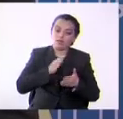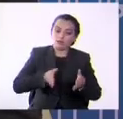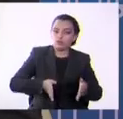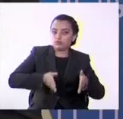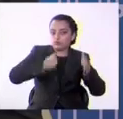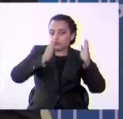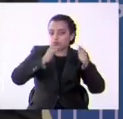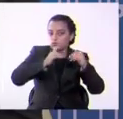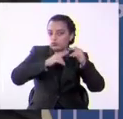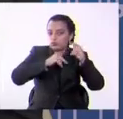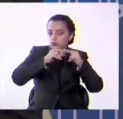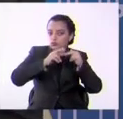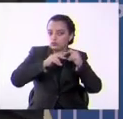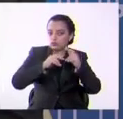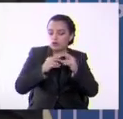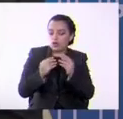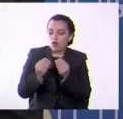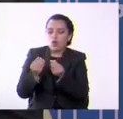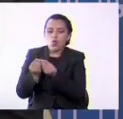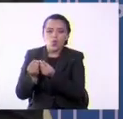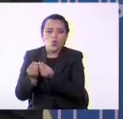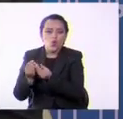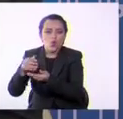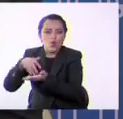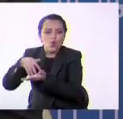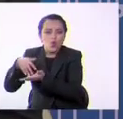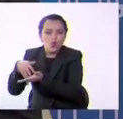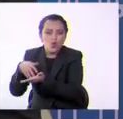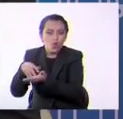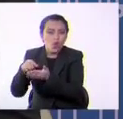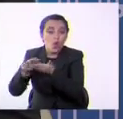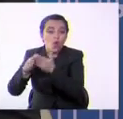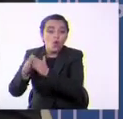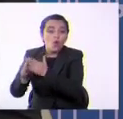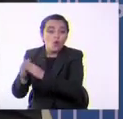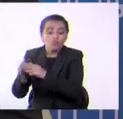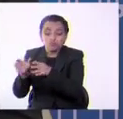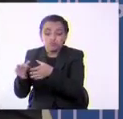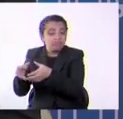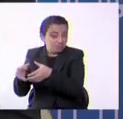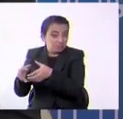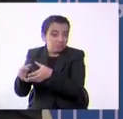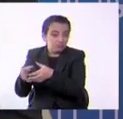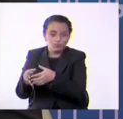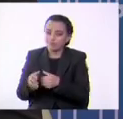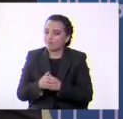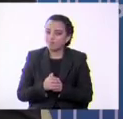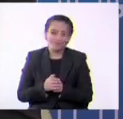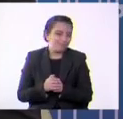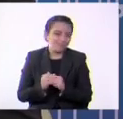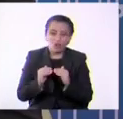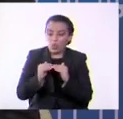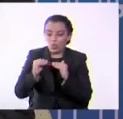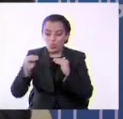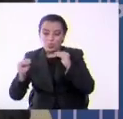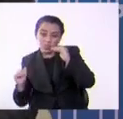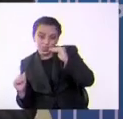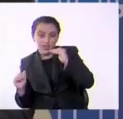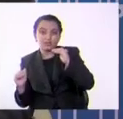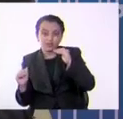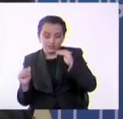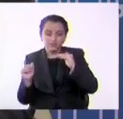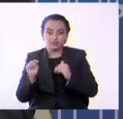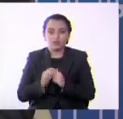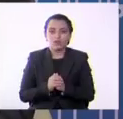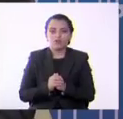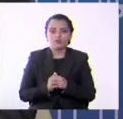las personas o las comunidades que son impactadas por este. Por dar un ejemplo, viene una empresa extranjera y se ubica en nuestro país,